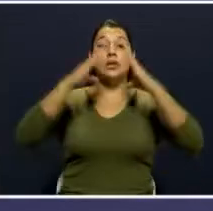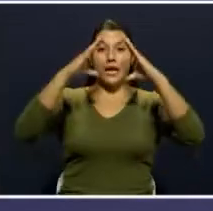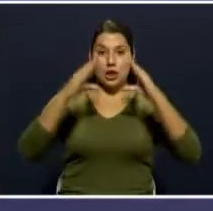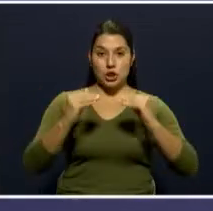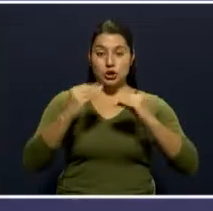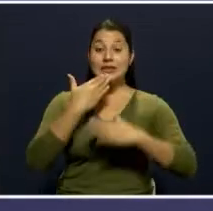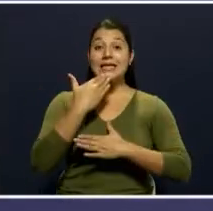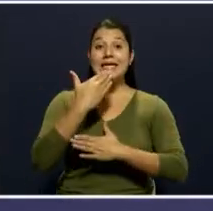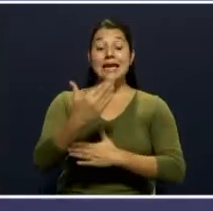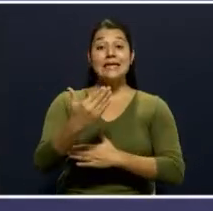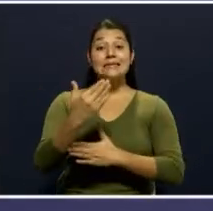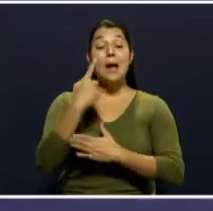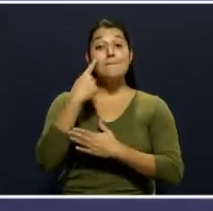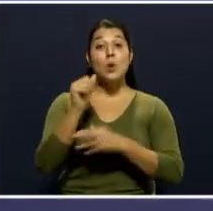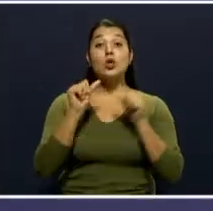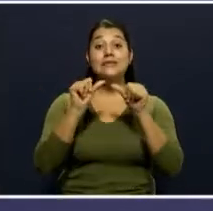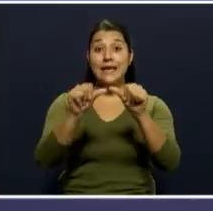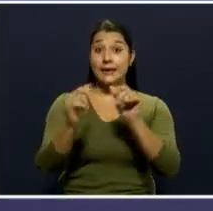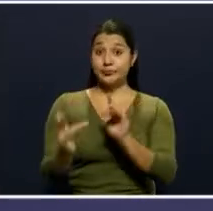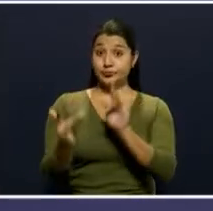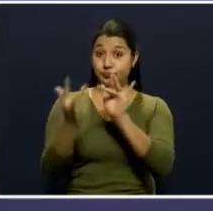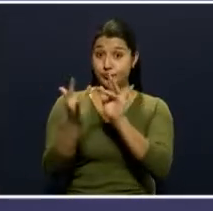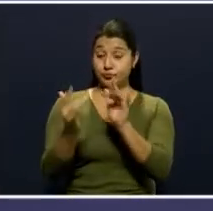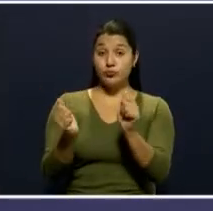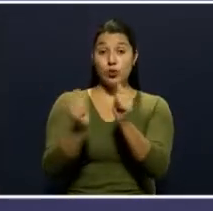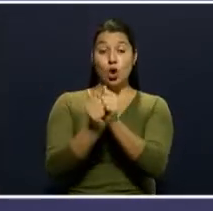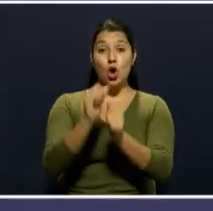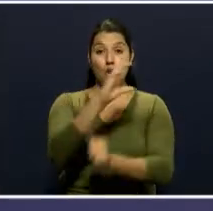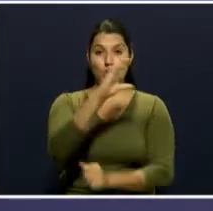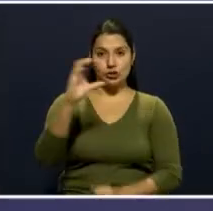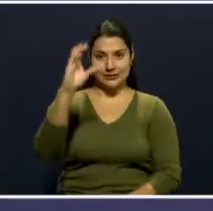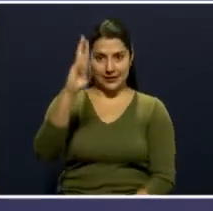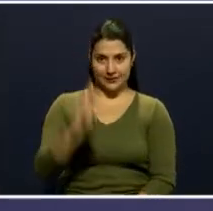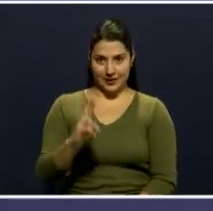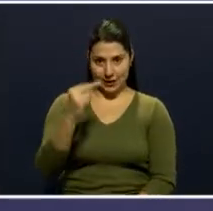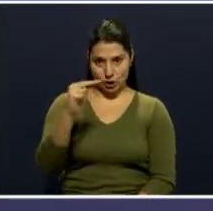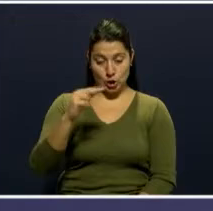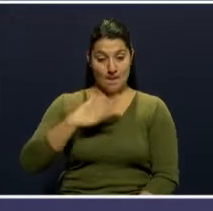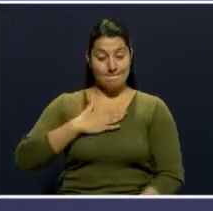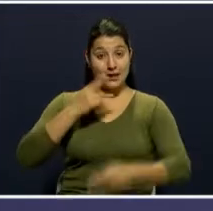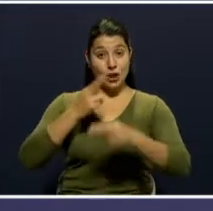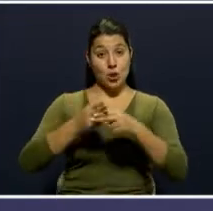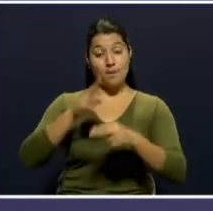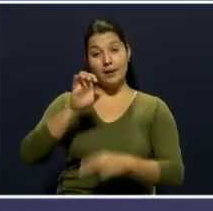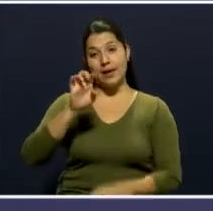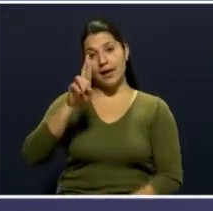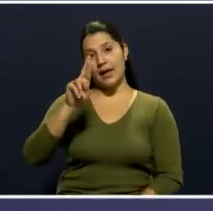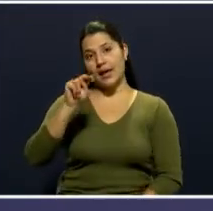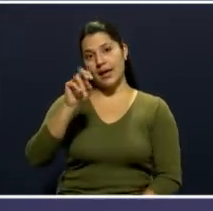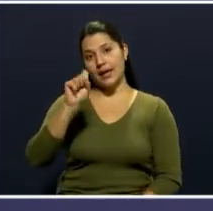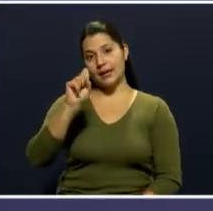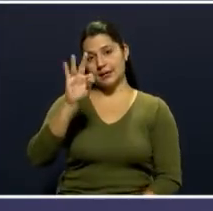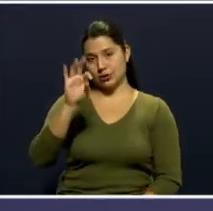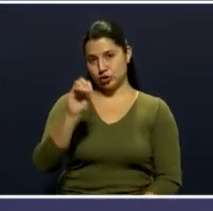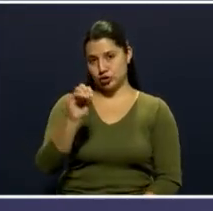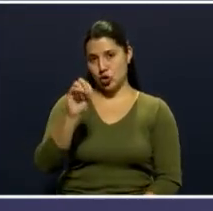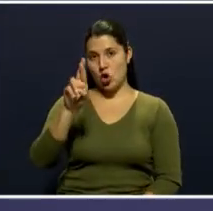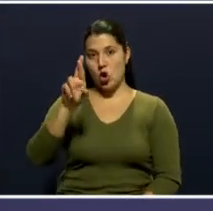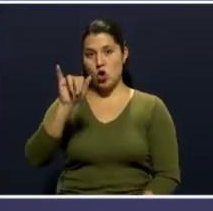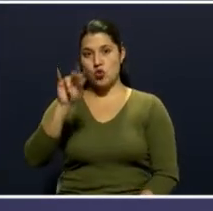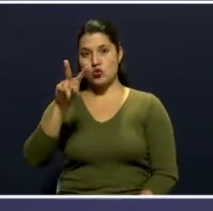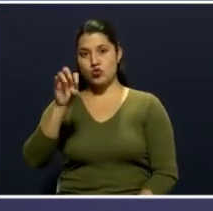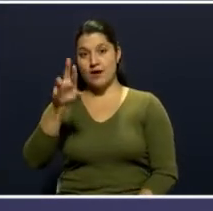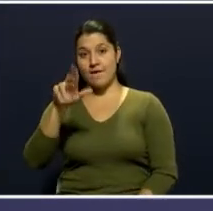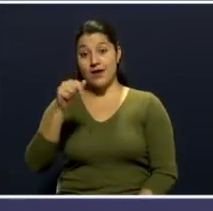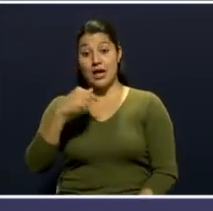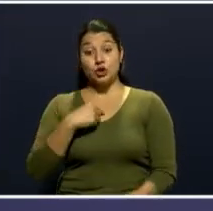Gracias por continuar conectados a la señal de Costa Rica Noticias. Soy Ernesto Rivera y estoy en vivo a las 8:04